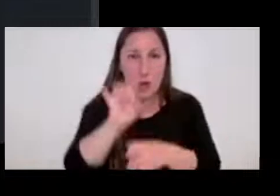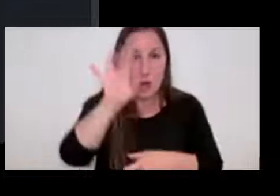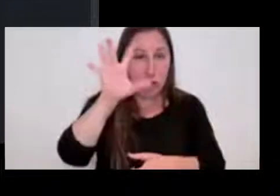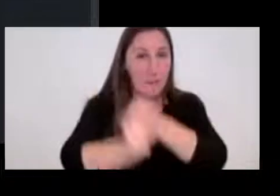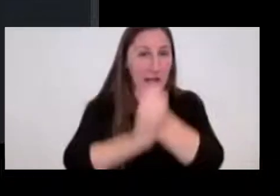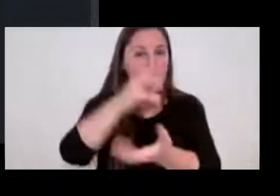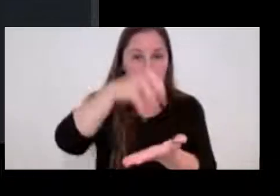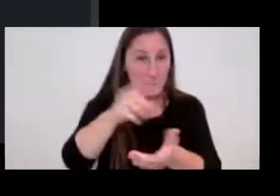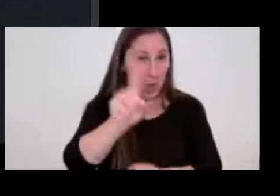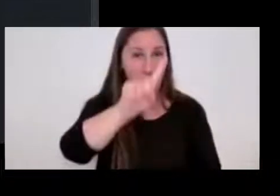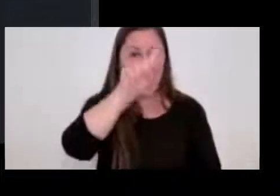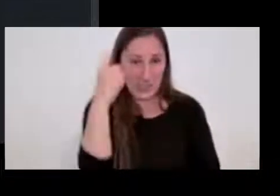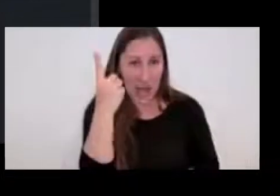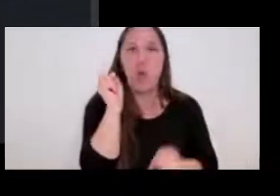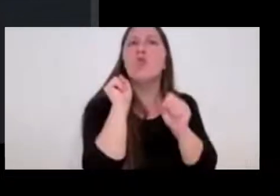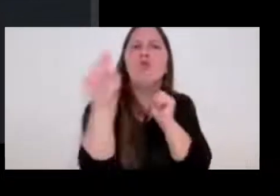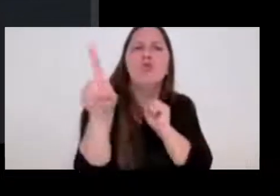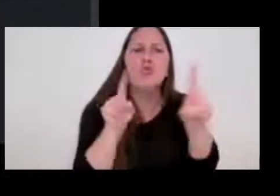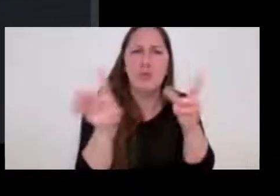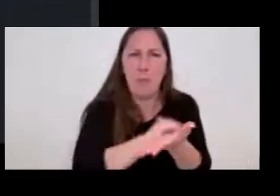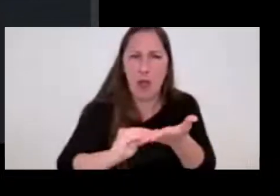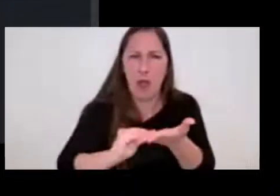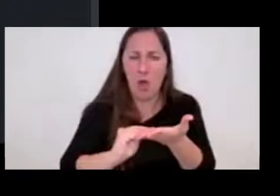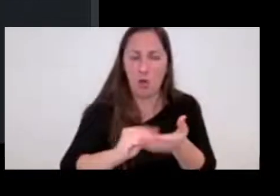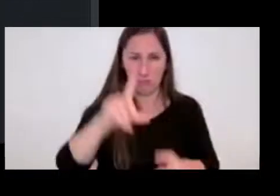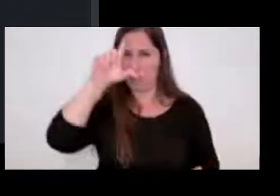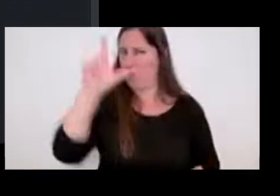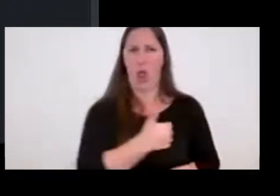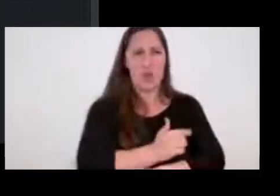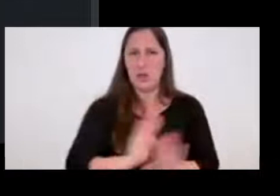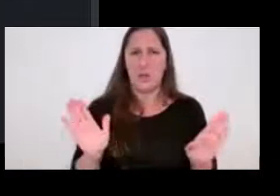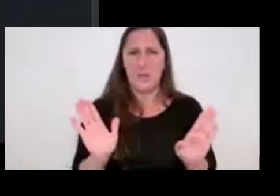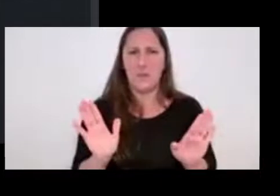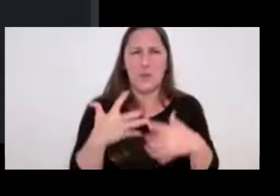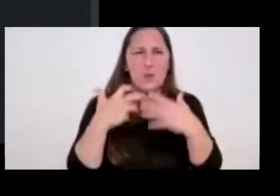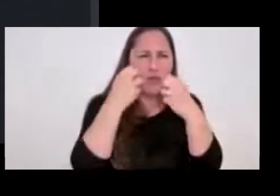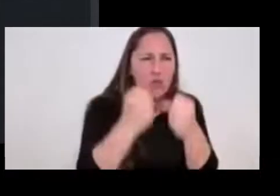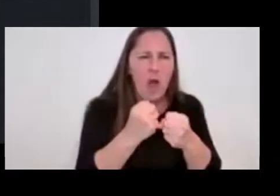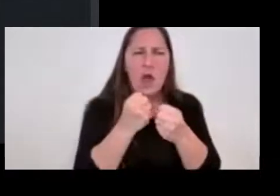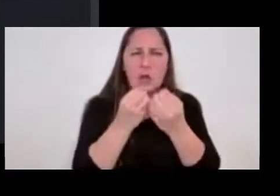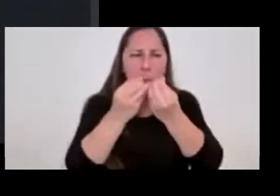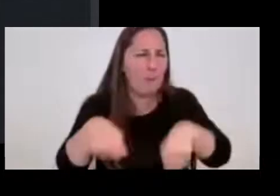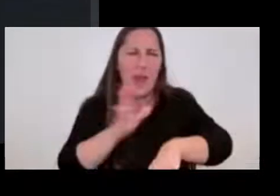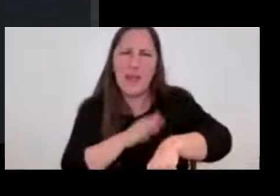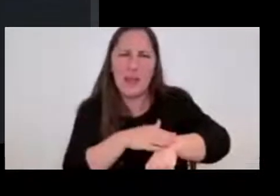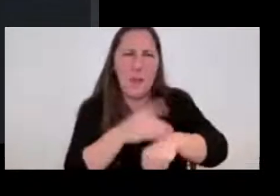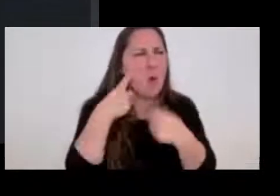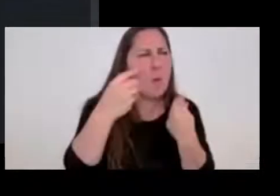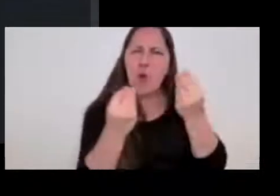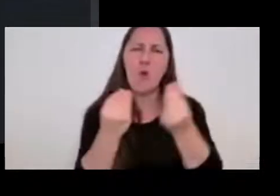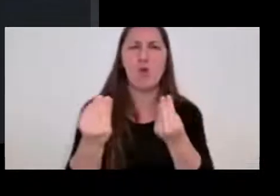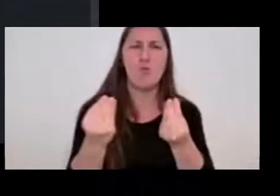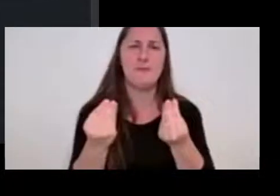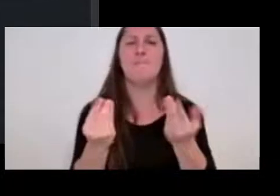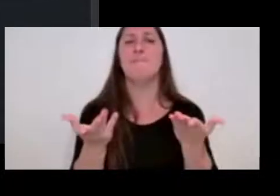Estado mismo con sus empleados, digamos, ¿no? Una locura todo esto. El esfuerzo y la pérdida de tiempo que hay atrás de esto. Bueno, acá está